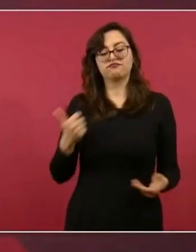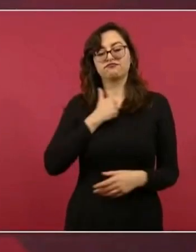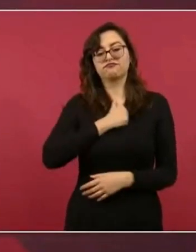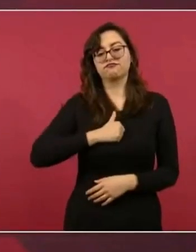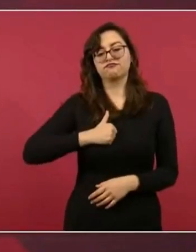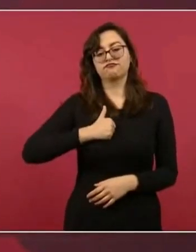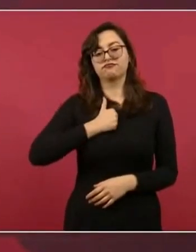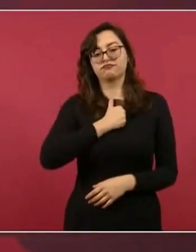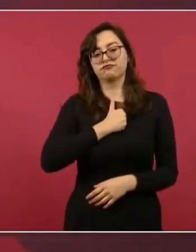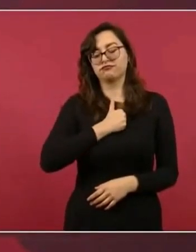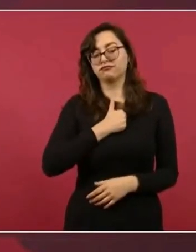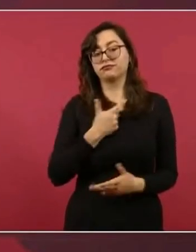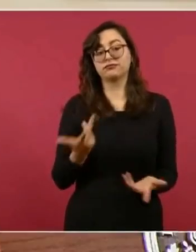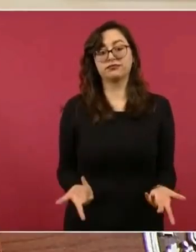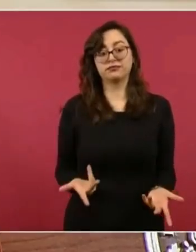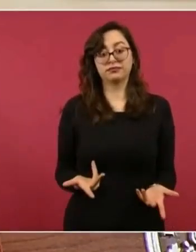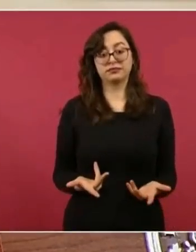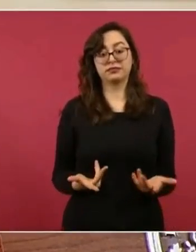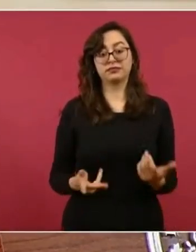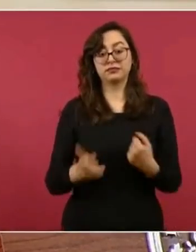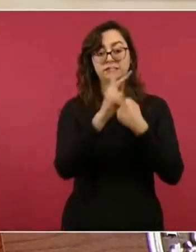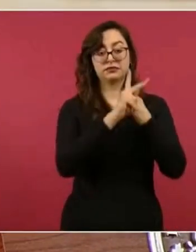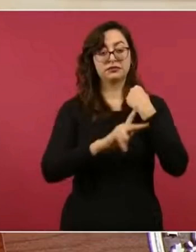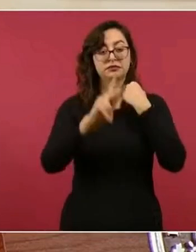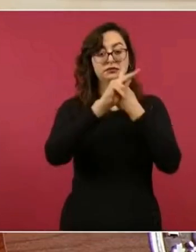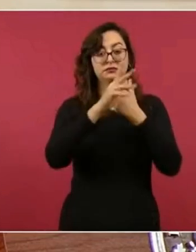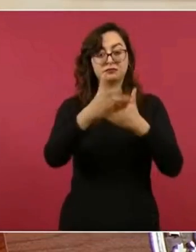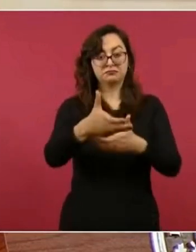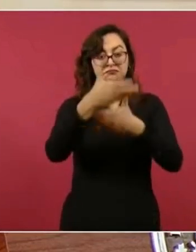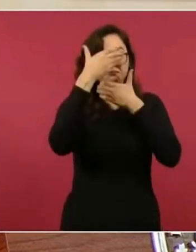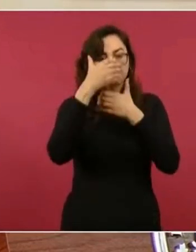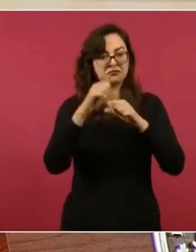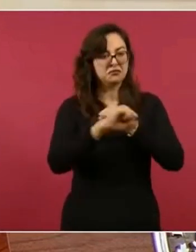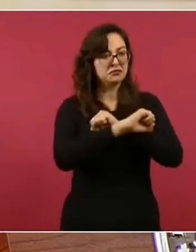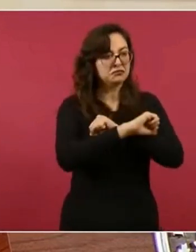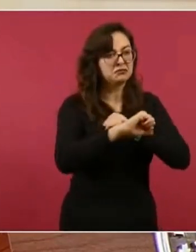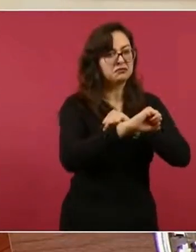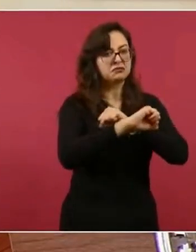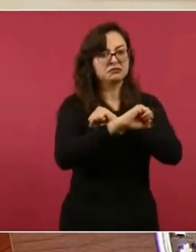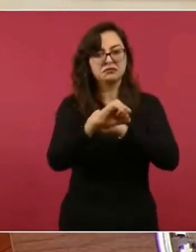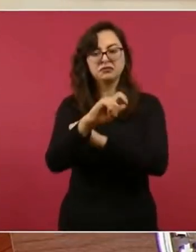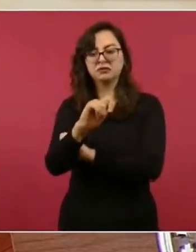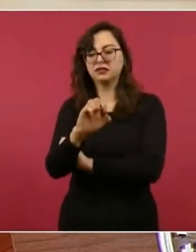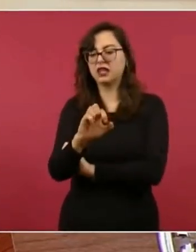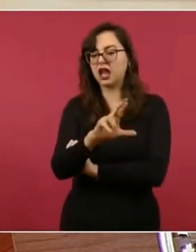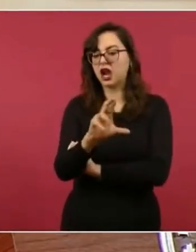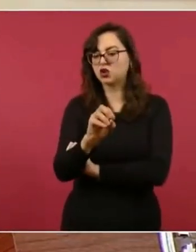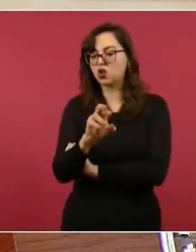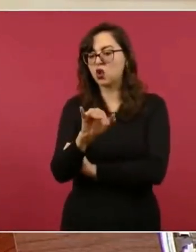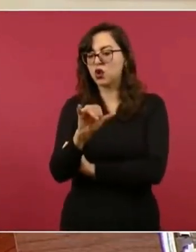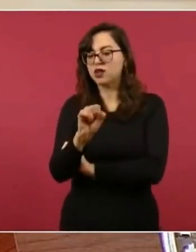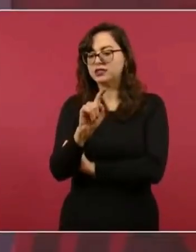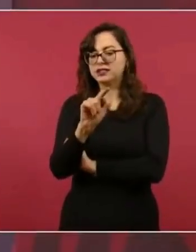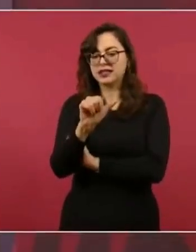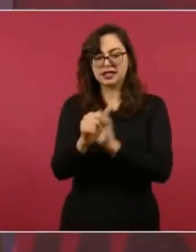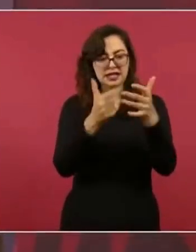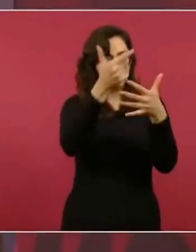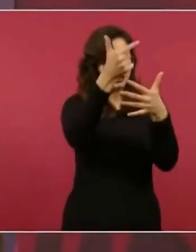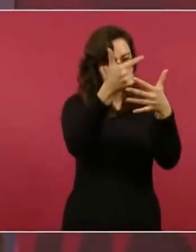pusieron a Cuba en la lista de los países terroristas. Imagínense